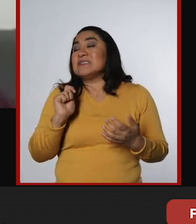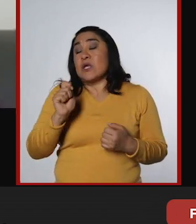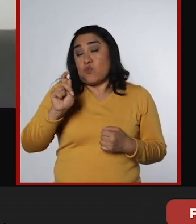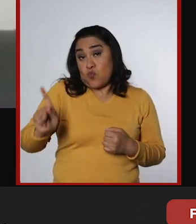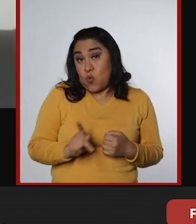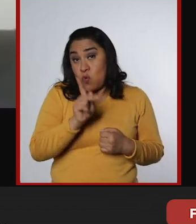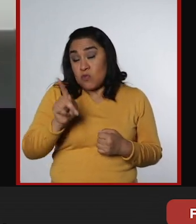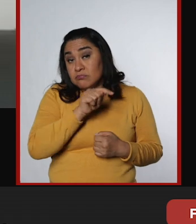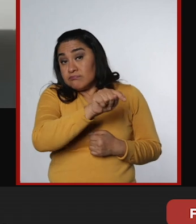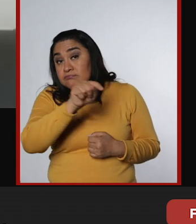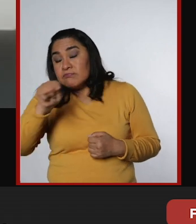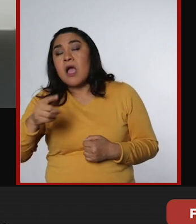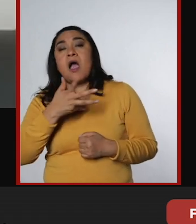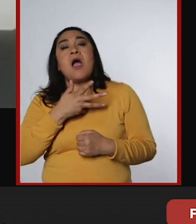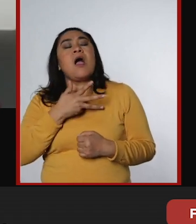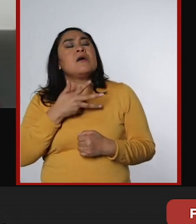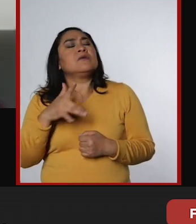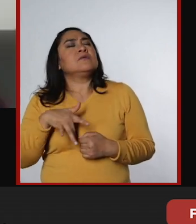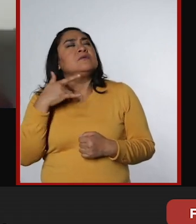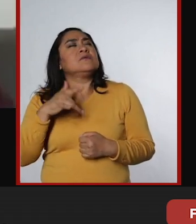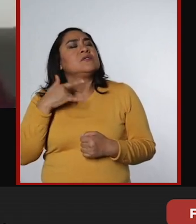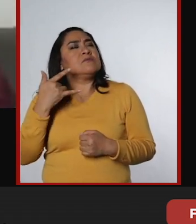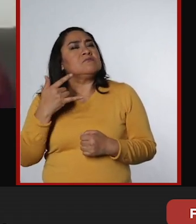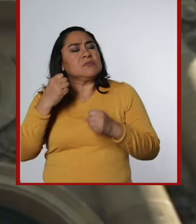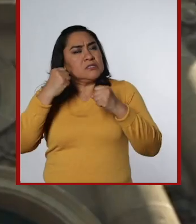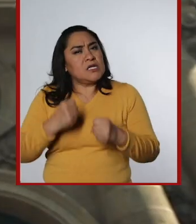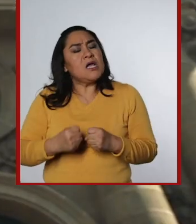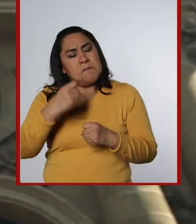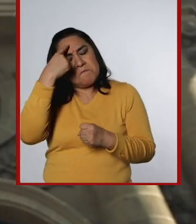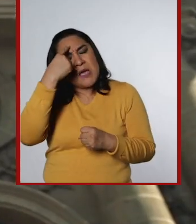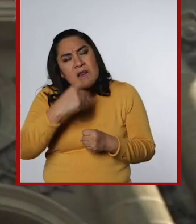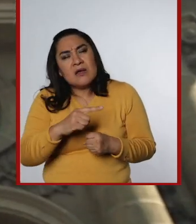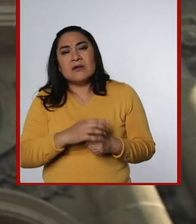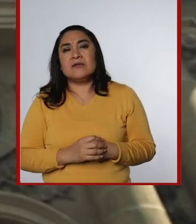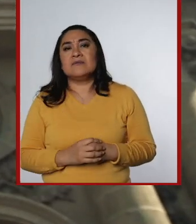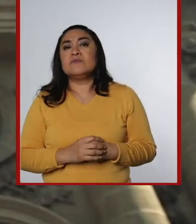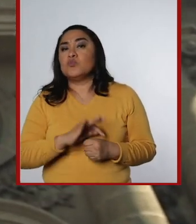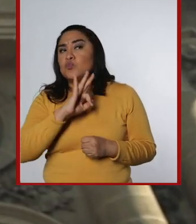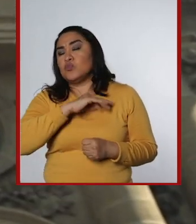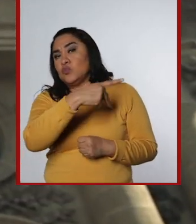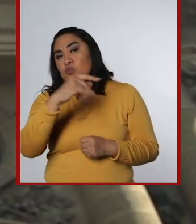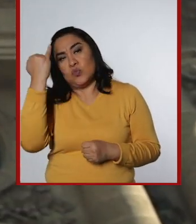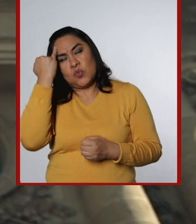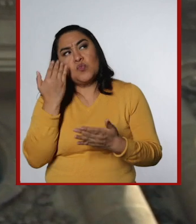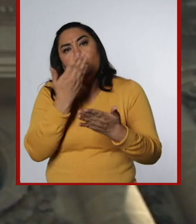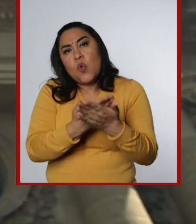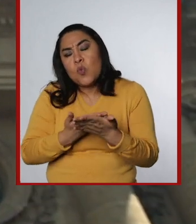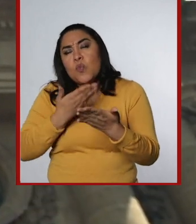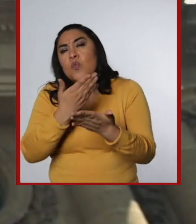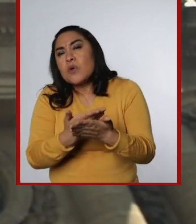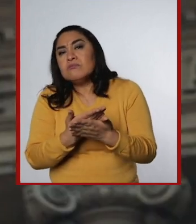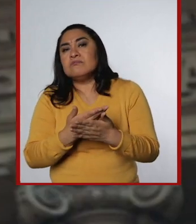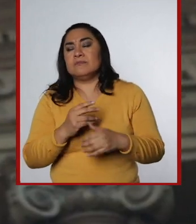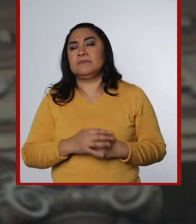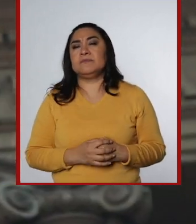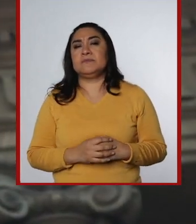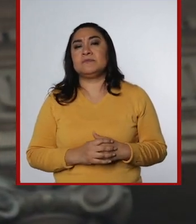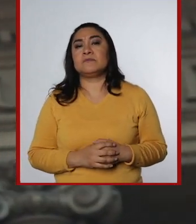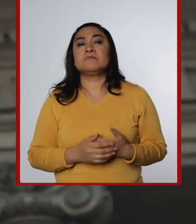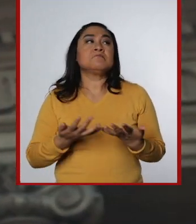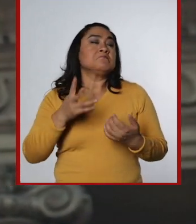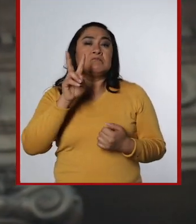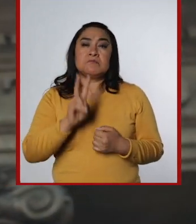para hacer llegar sus propuestas, demandas e iniciativas? Bueno, hay una reforma que se tiene en el país